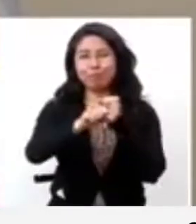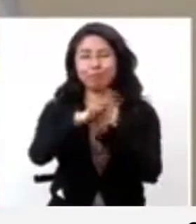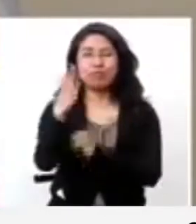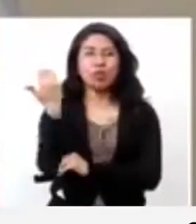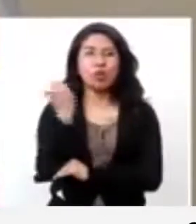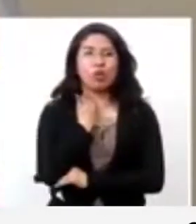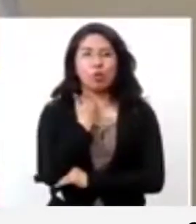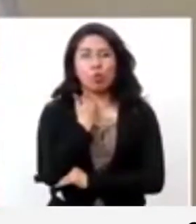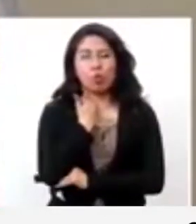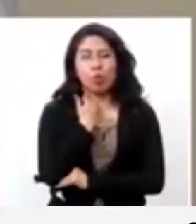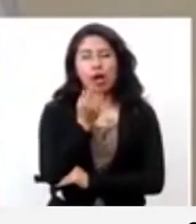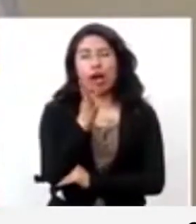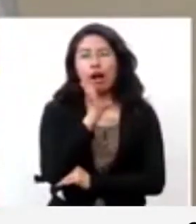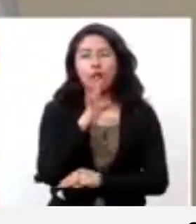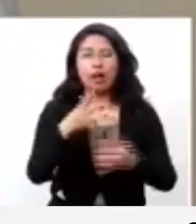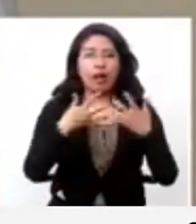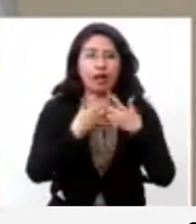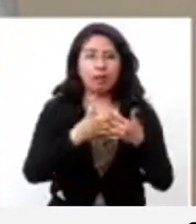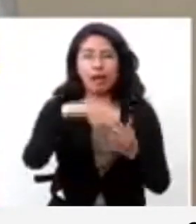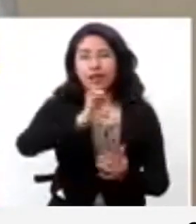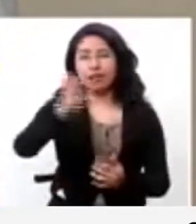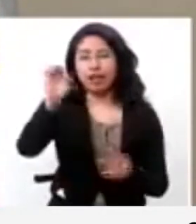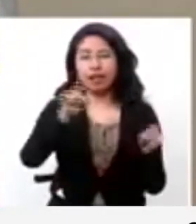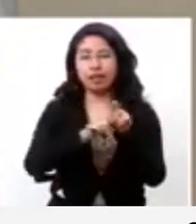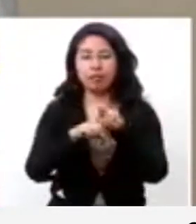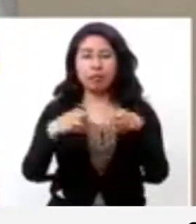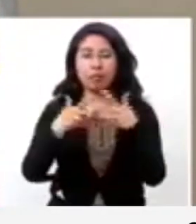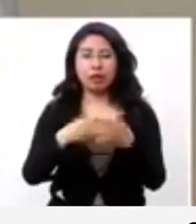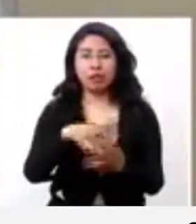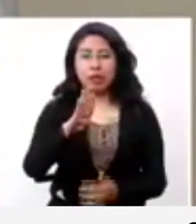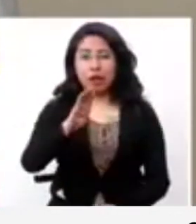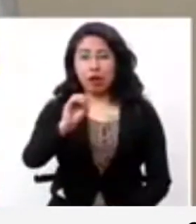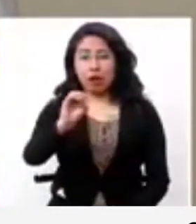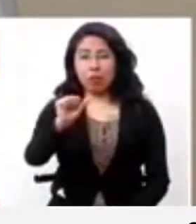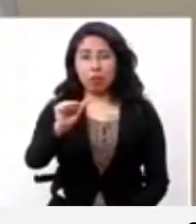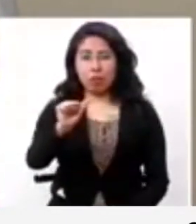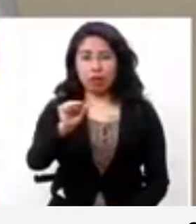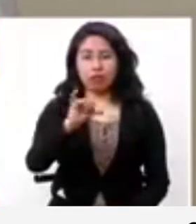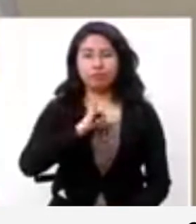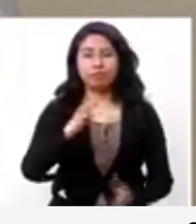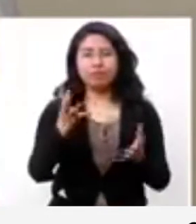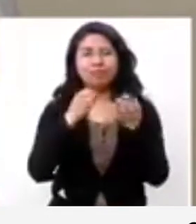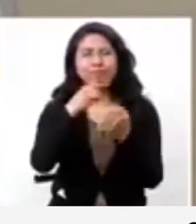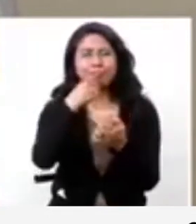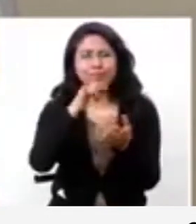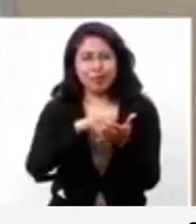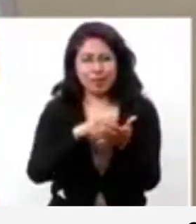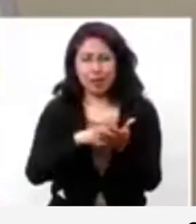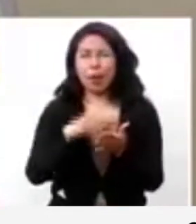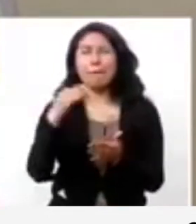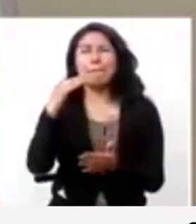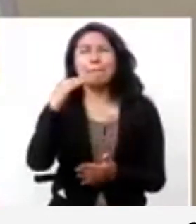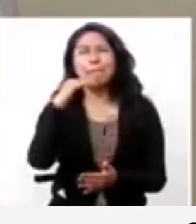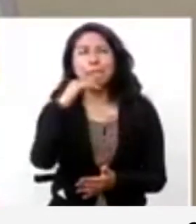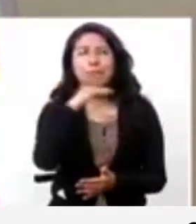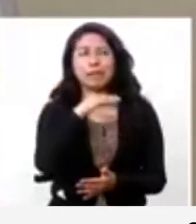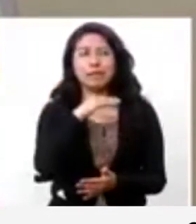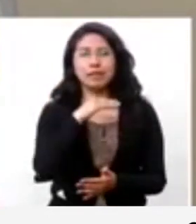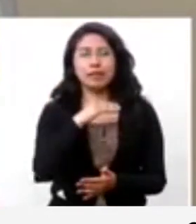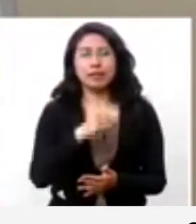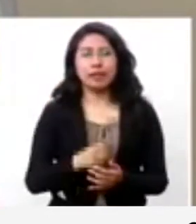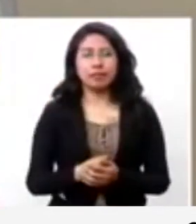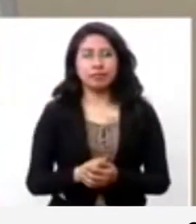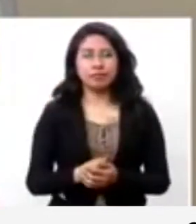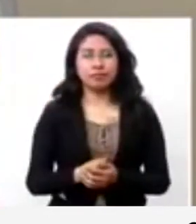hablan de Entel y hablan de BOA. Y quiero decir categóricamente que esto es una infamia. Esta es